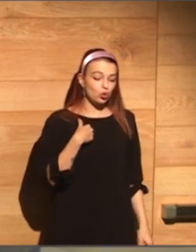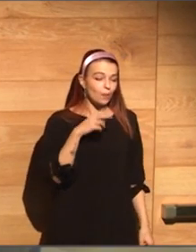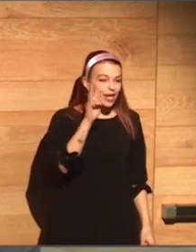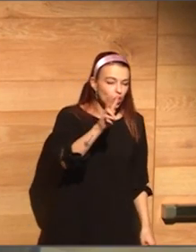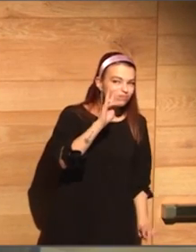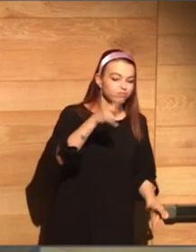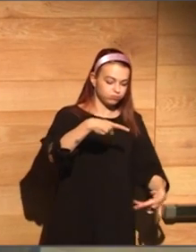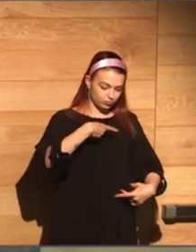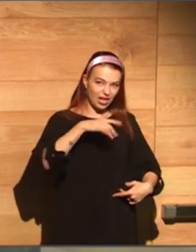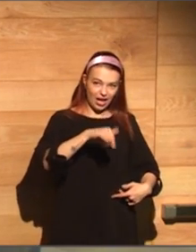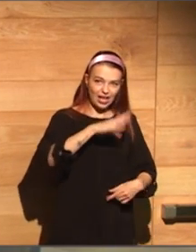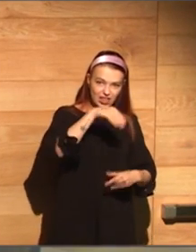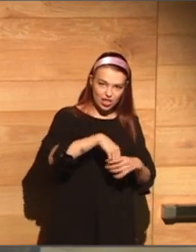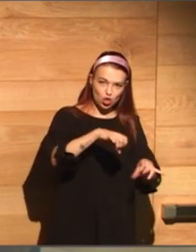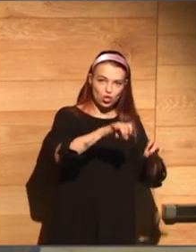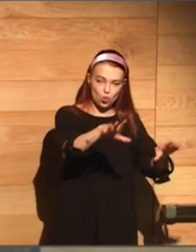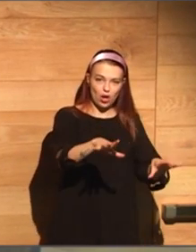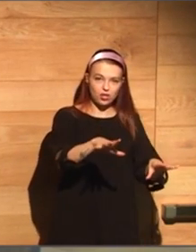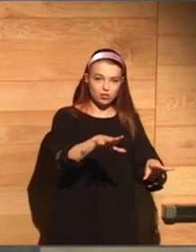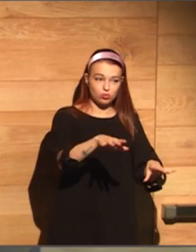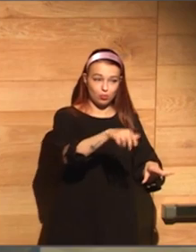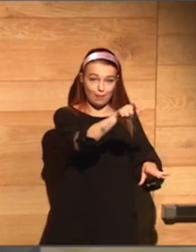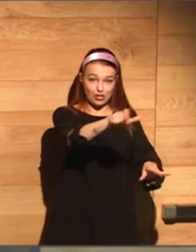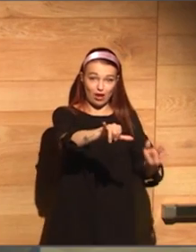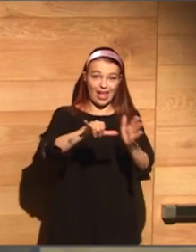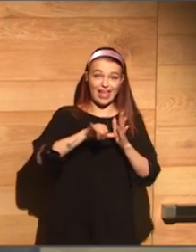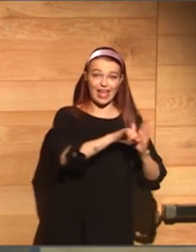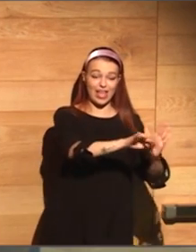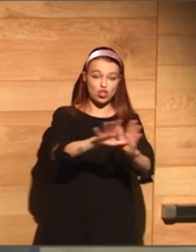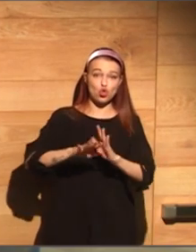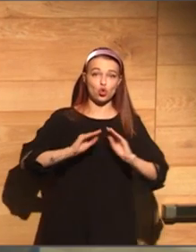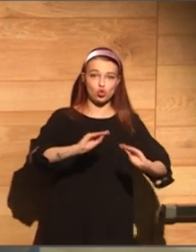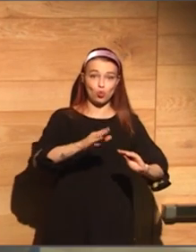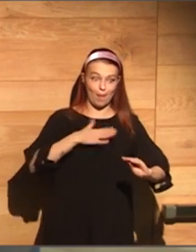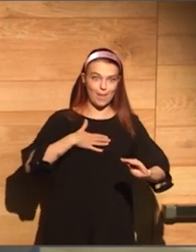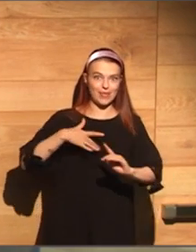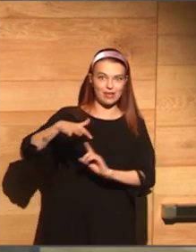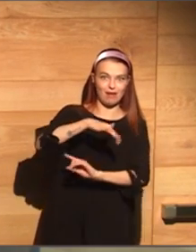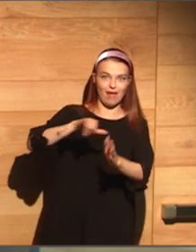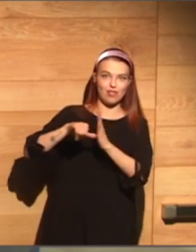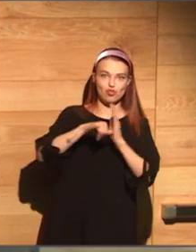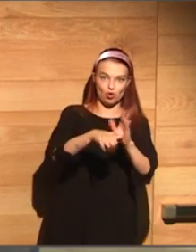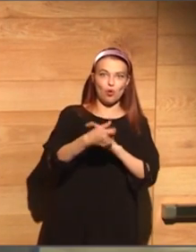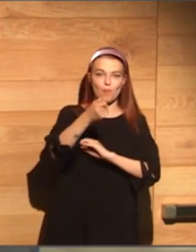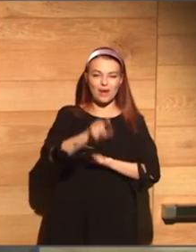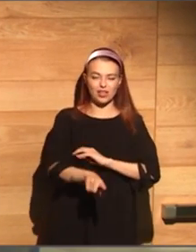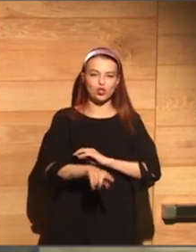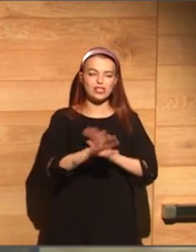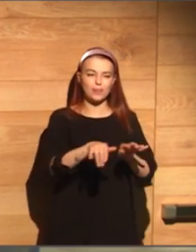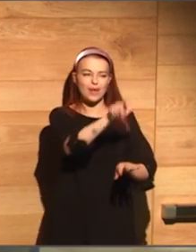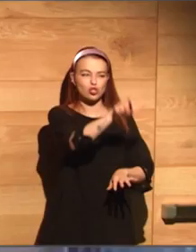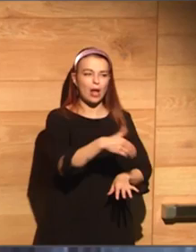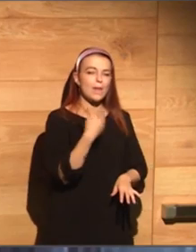porque reconoces a todo tu entorno en el entorno de quien tienes enfrente. Es verdad que esa mezquindad nos produce desazón porque